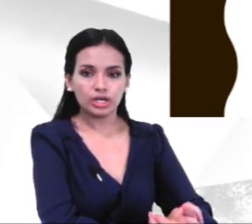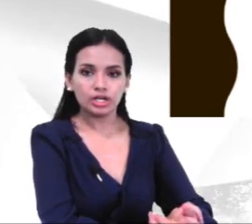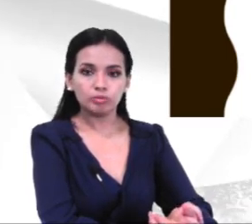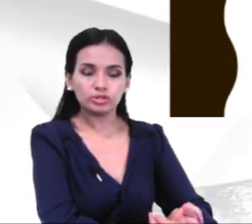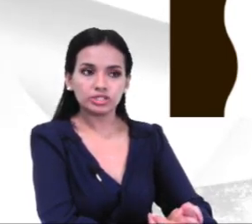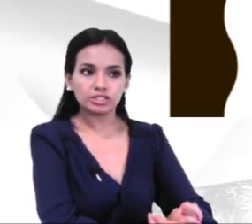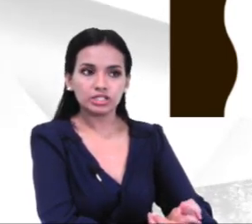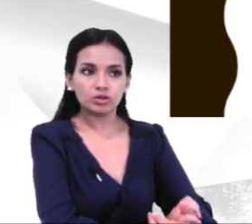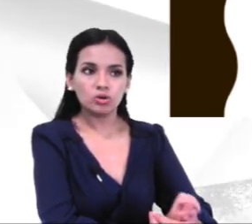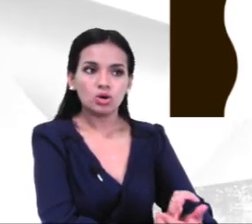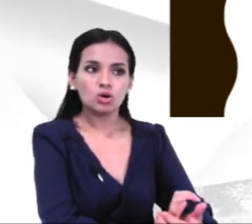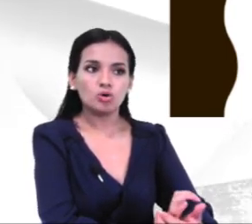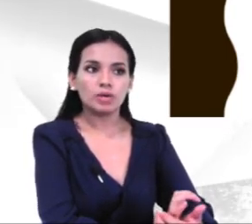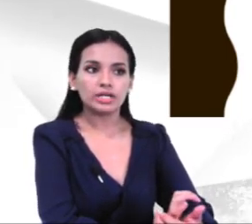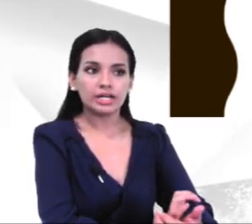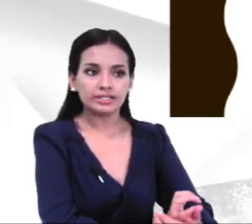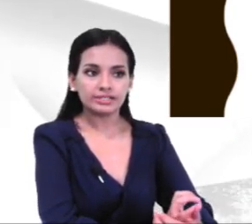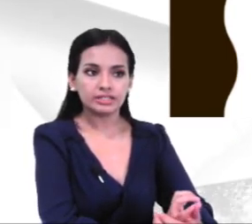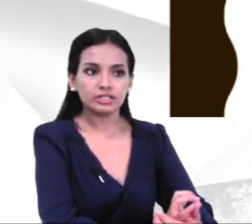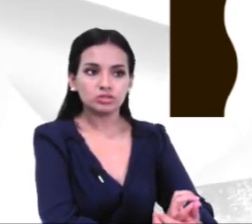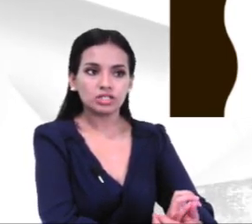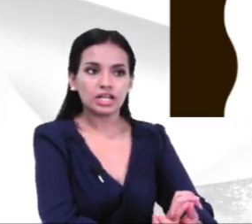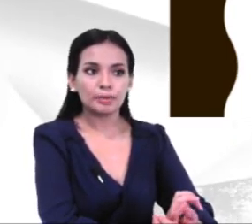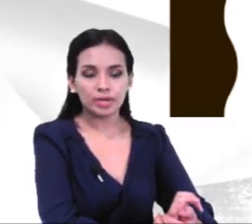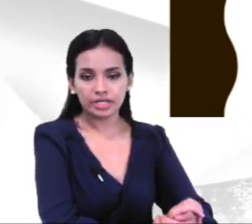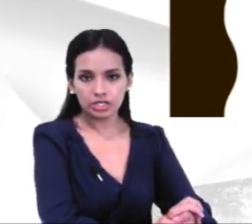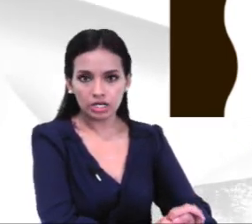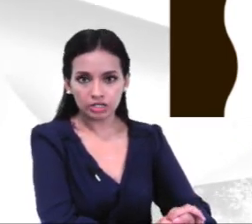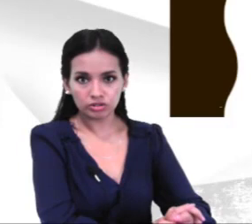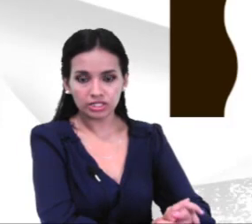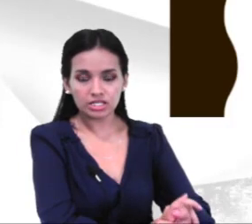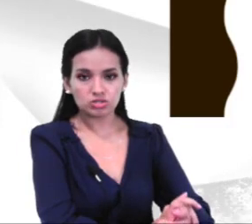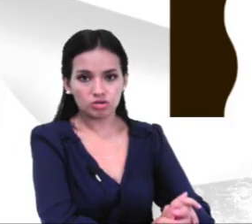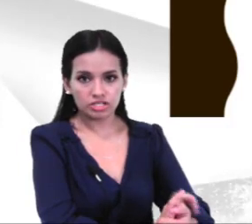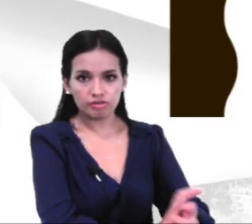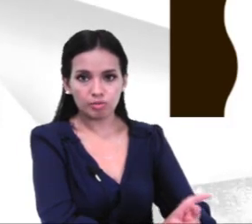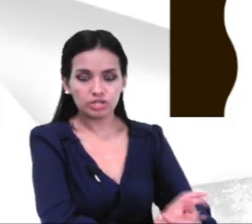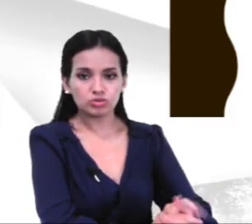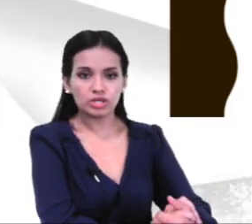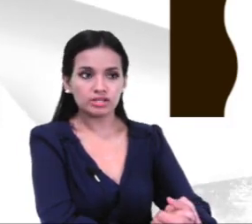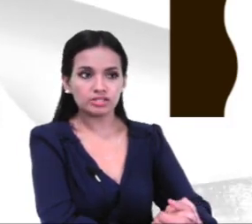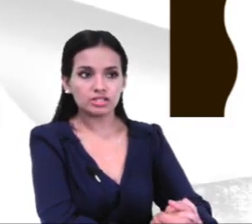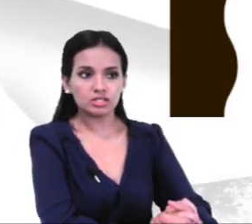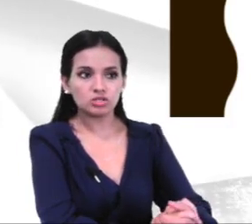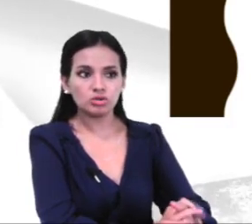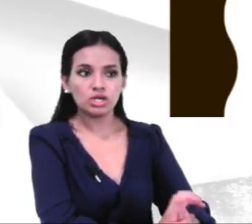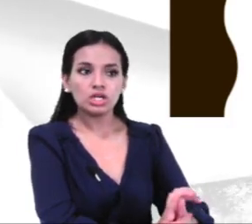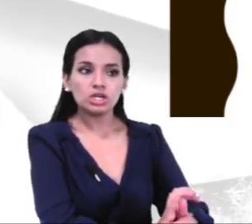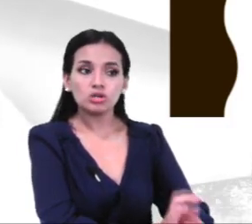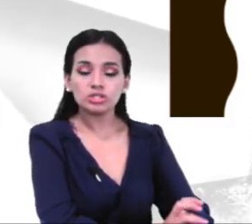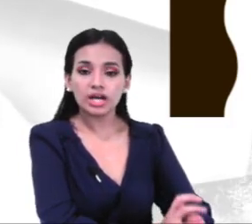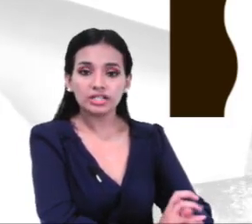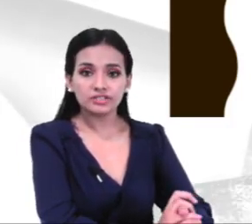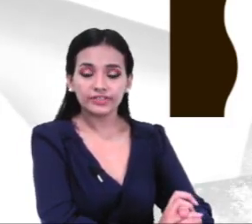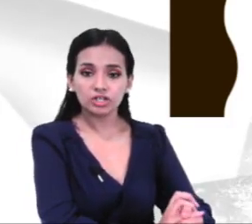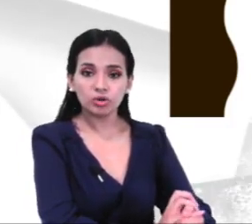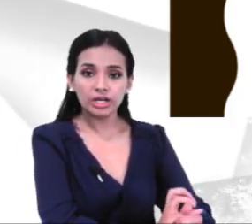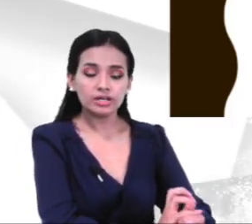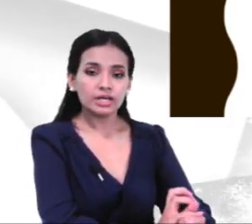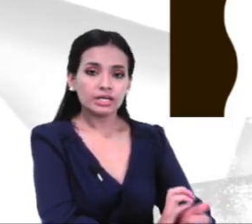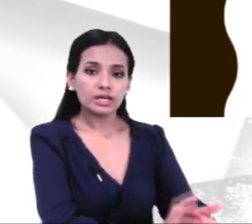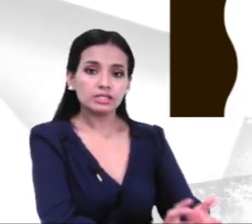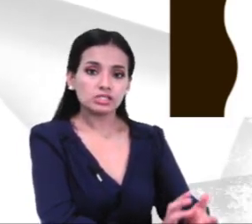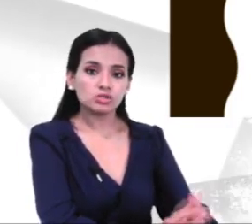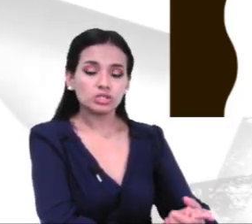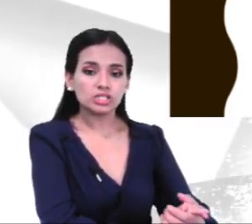el bosque seco los manglares esteros las playas y las costas que son las que vamos a estudiar en esta sesión y los arrecifes de